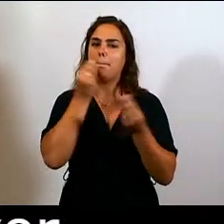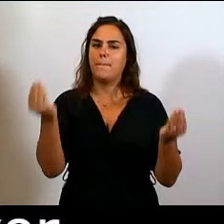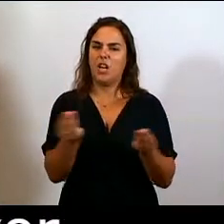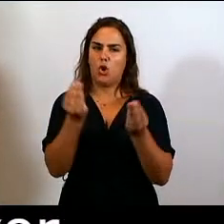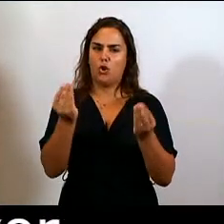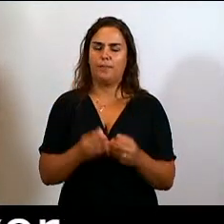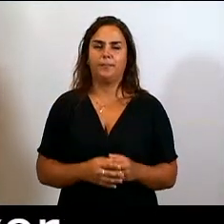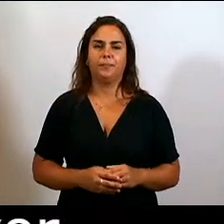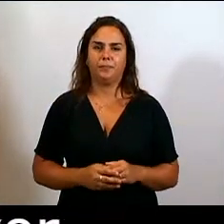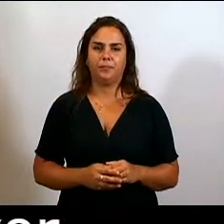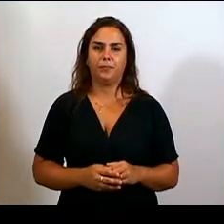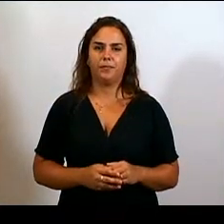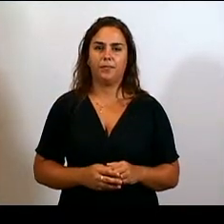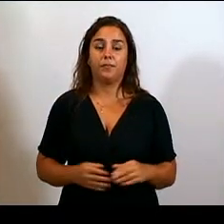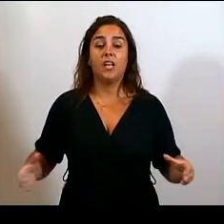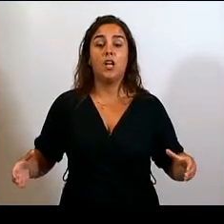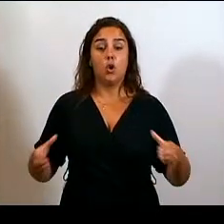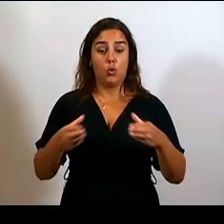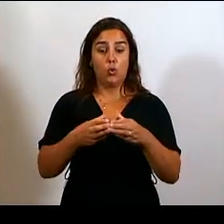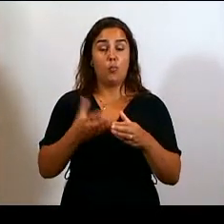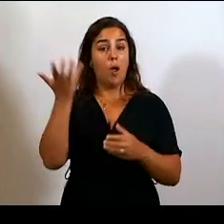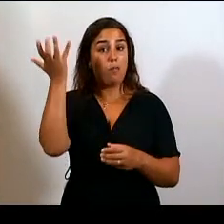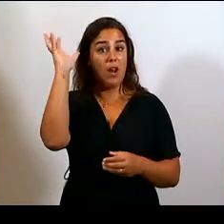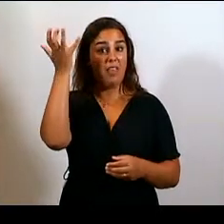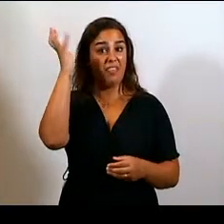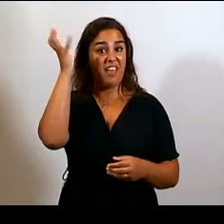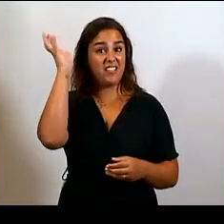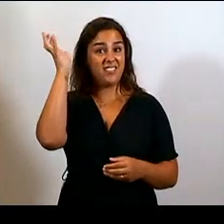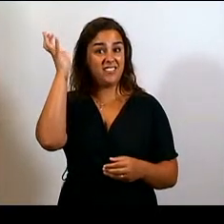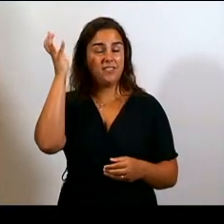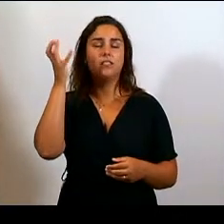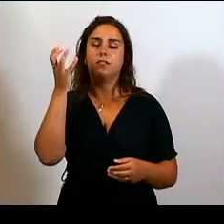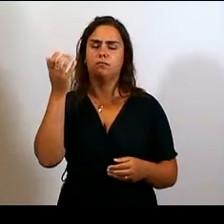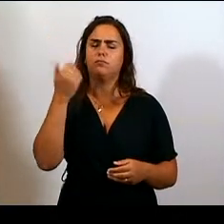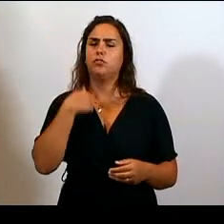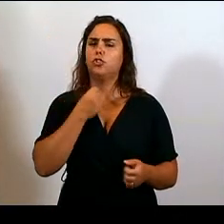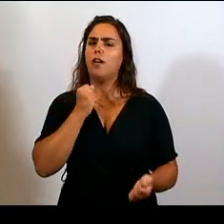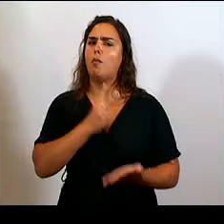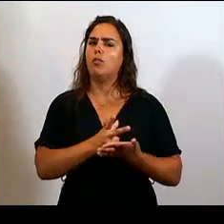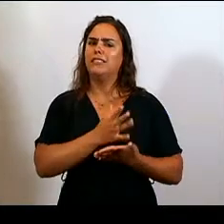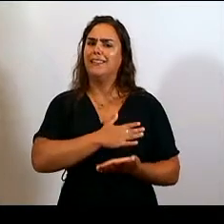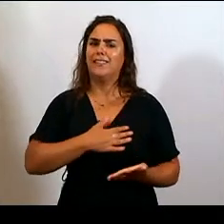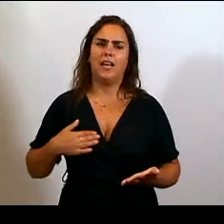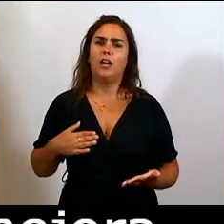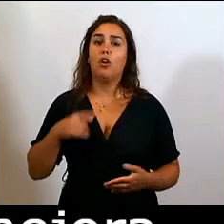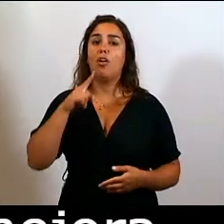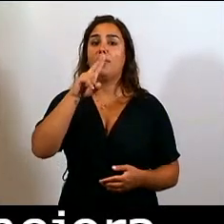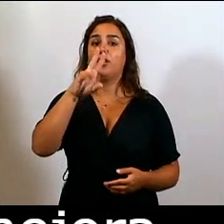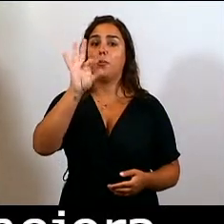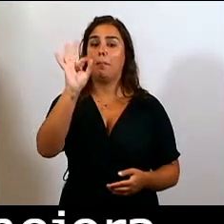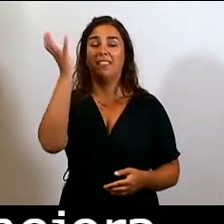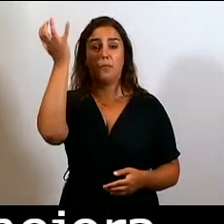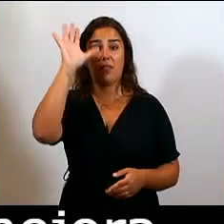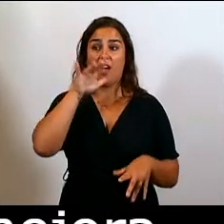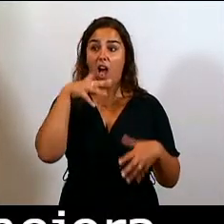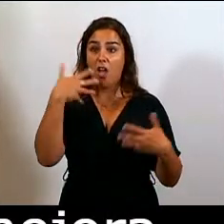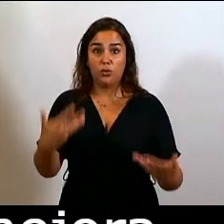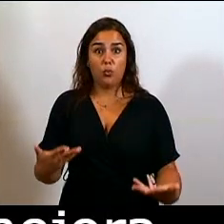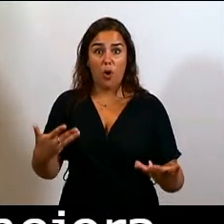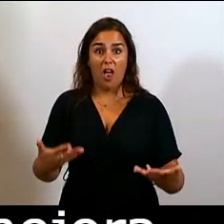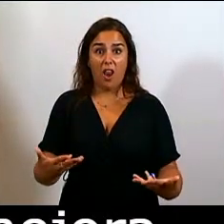En cuanto a la flota de ambulancias, apostamos por la mejora de las 120 ambulancias actualmente